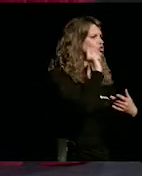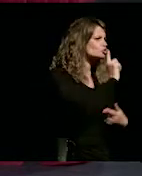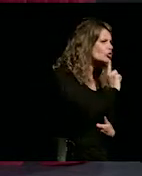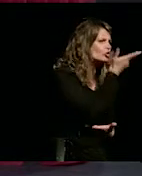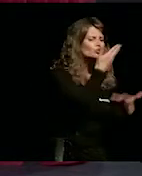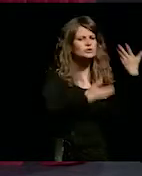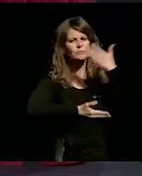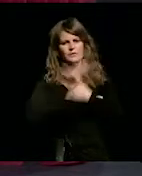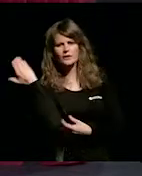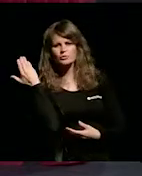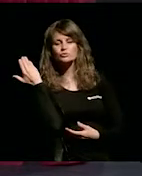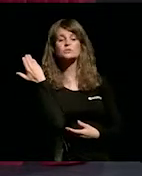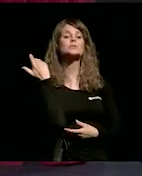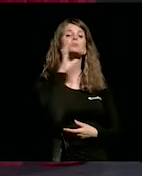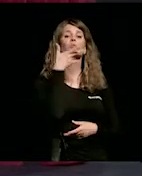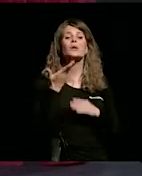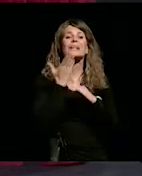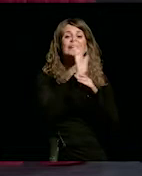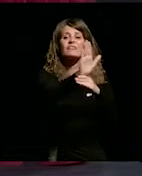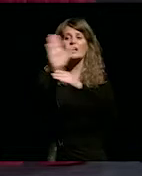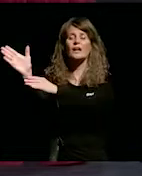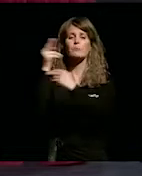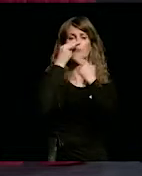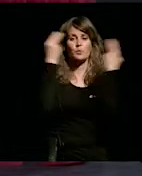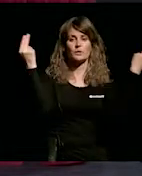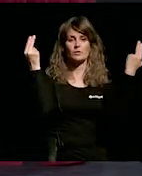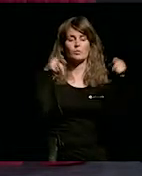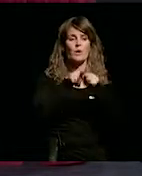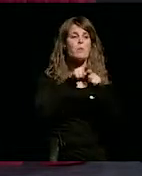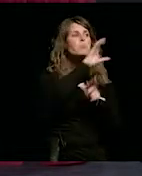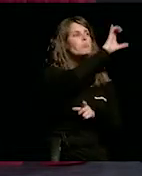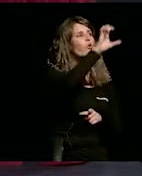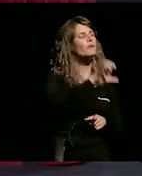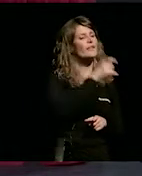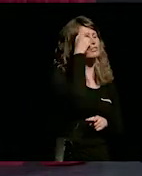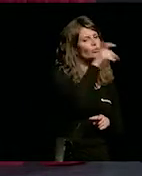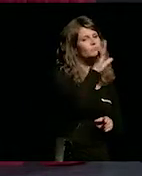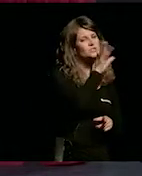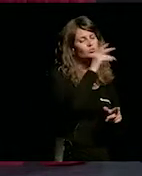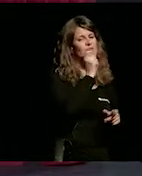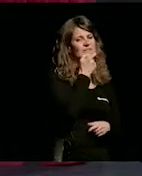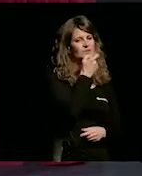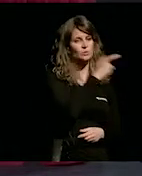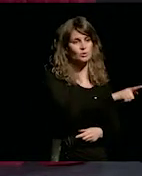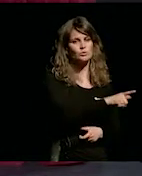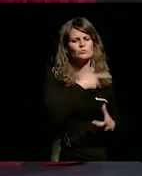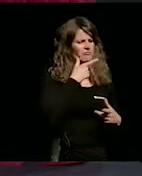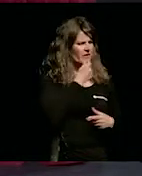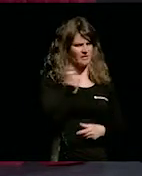discapacitados, para poder reflejar la diversidad de la población del Reino Unido. Y lo hice por cuotas. No fue